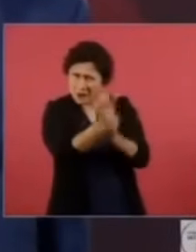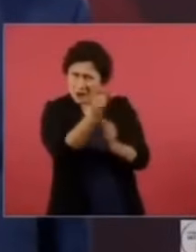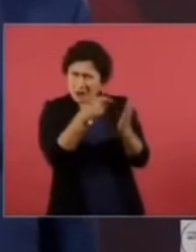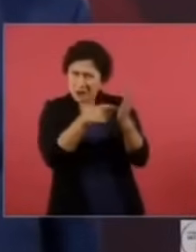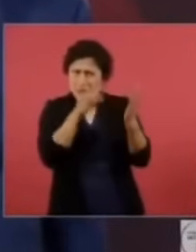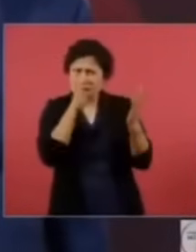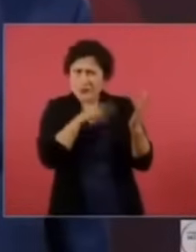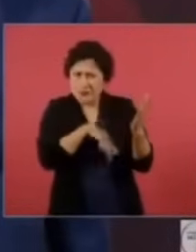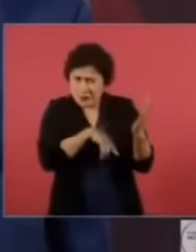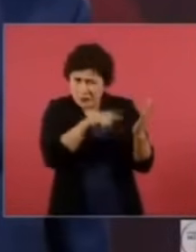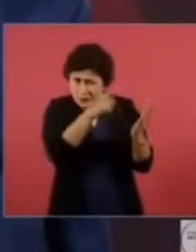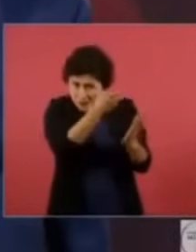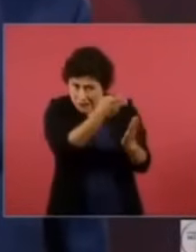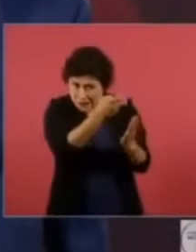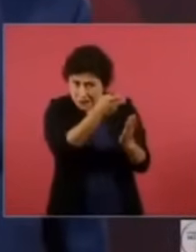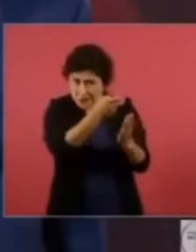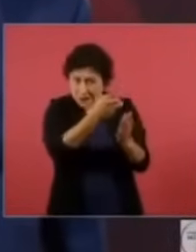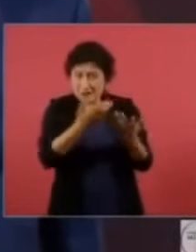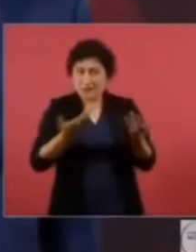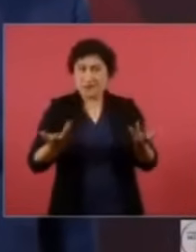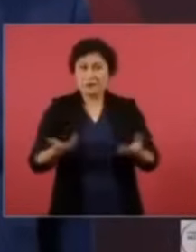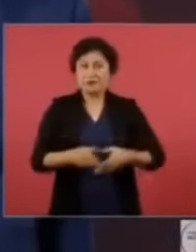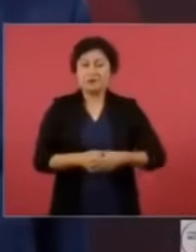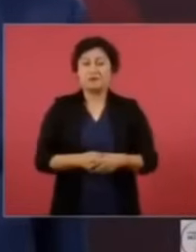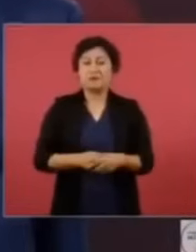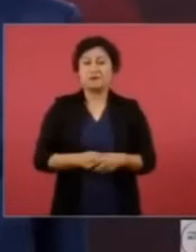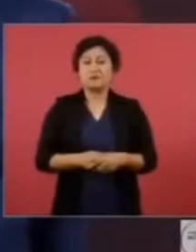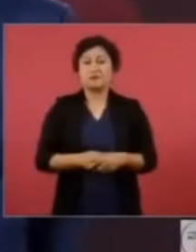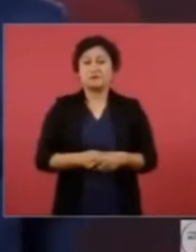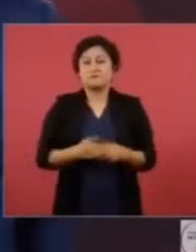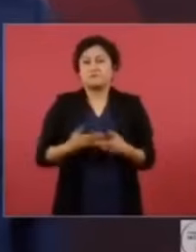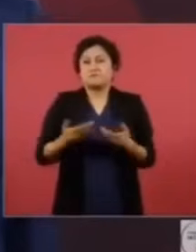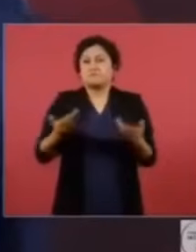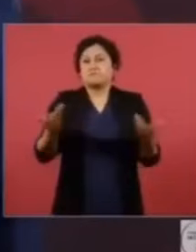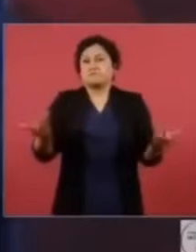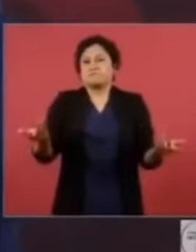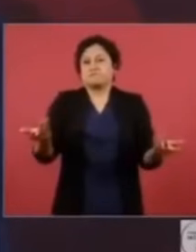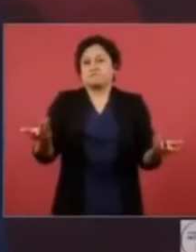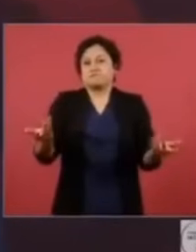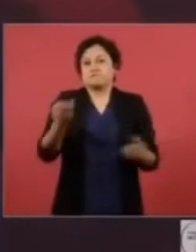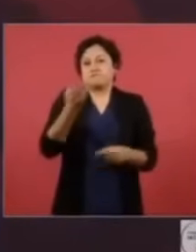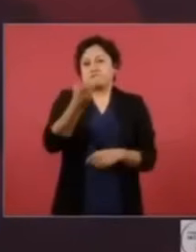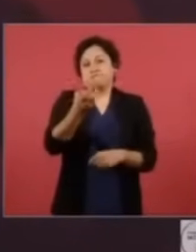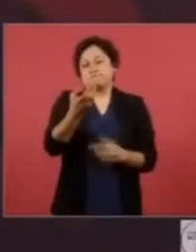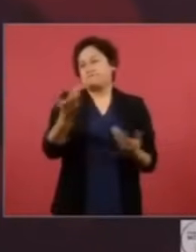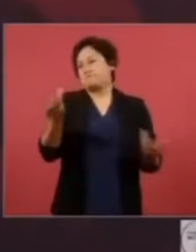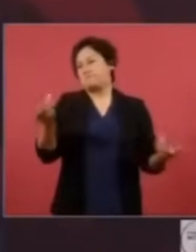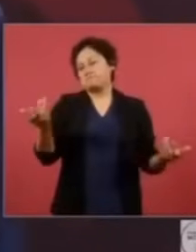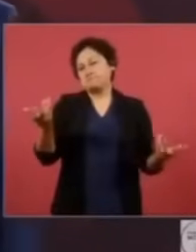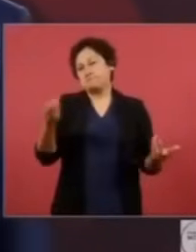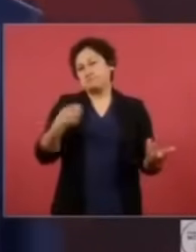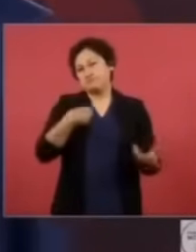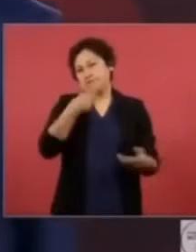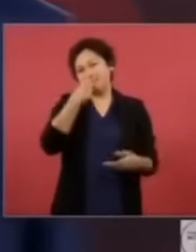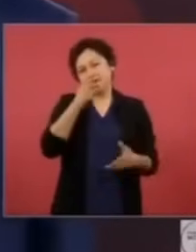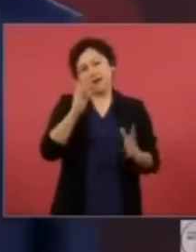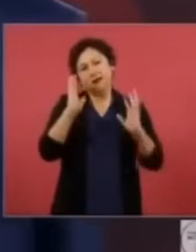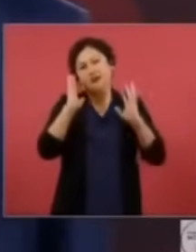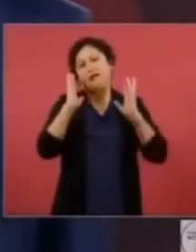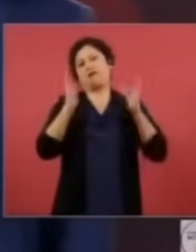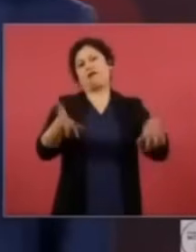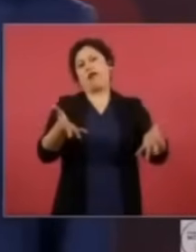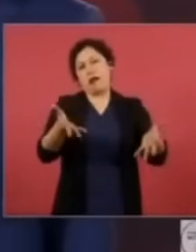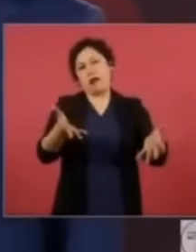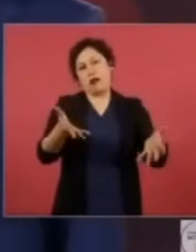que reciben esta clase de personas Quienes se ven afectadas no los jueces y magistrados de hoy no me dieron mis 50,000 No